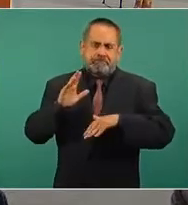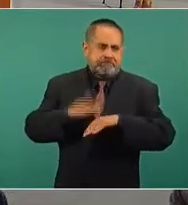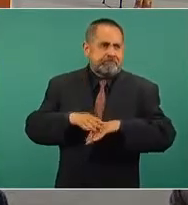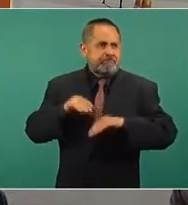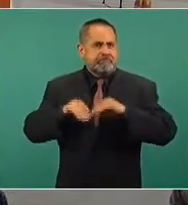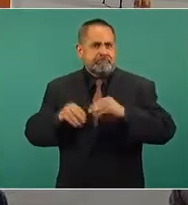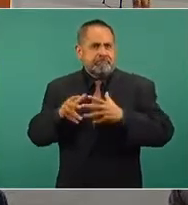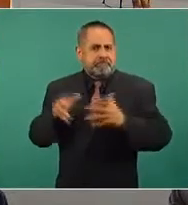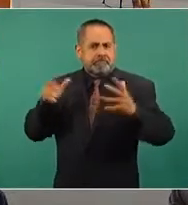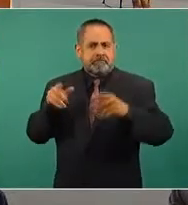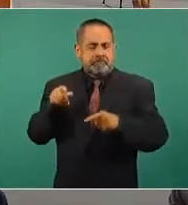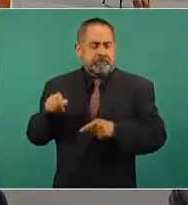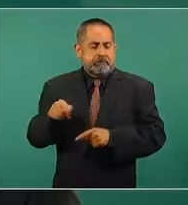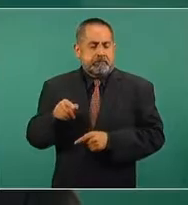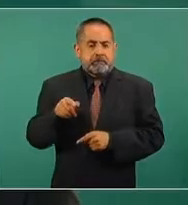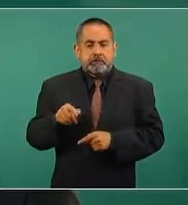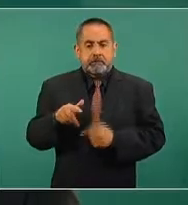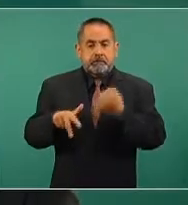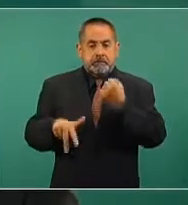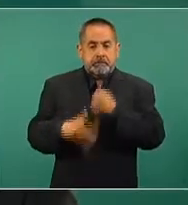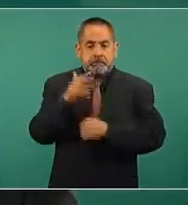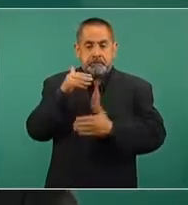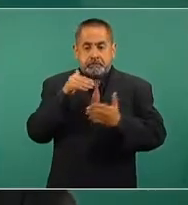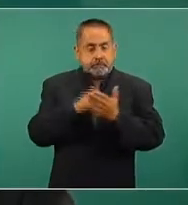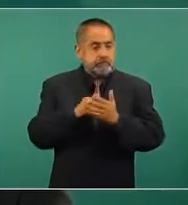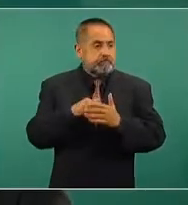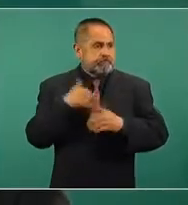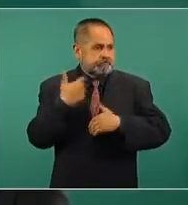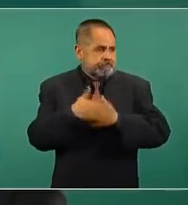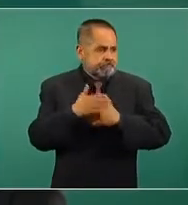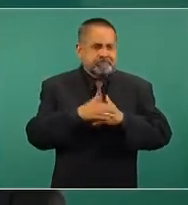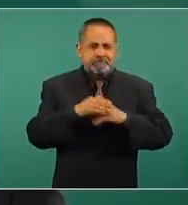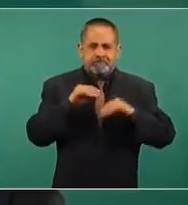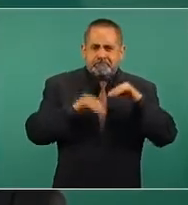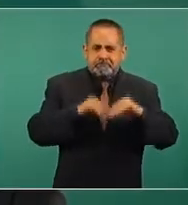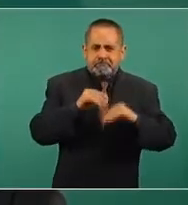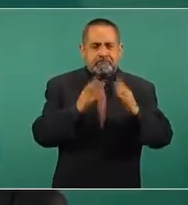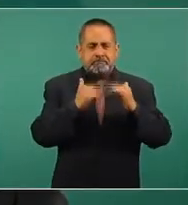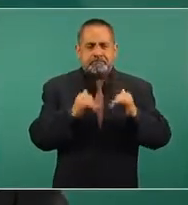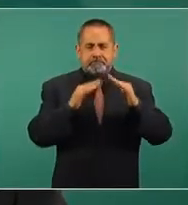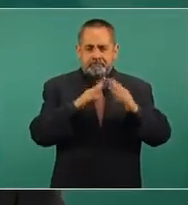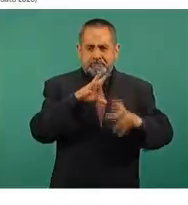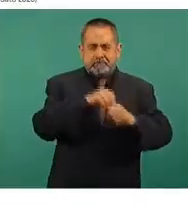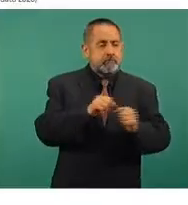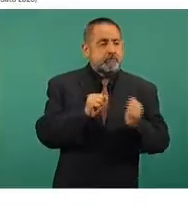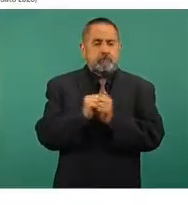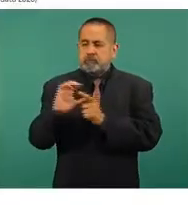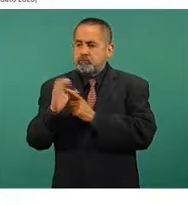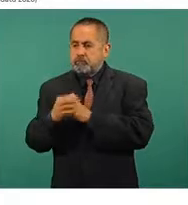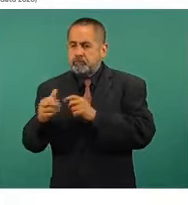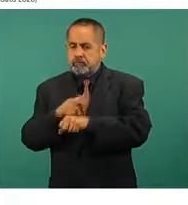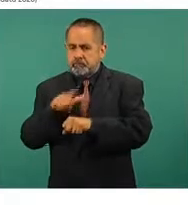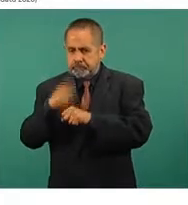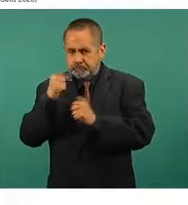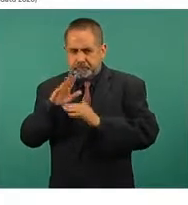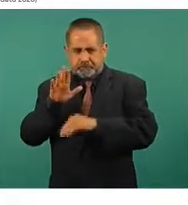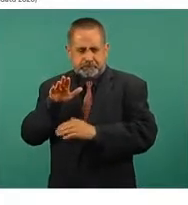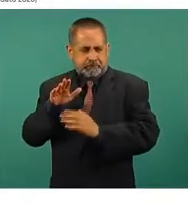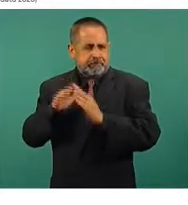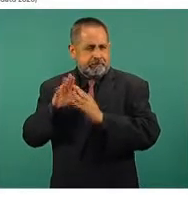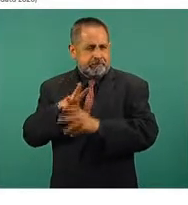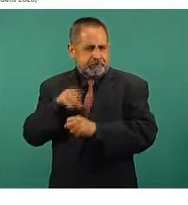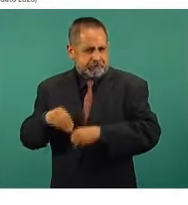tamaño, de 13,000 acciones de vivienda a través de la Comisión Nacional de Vivienda, más de 2,000